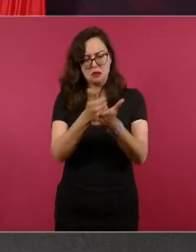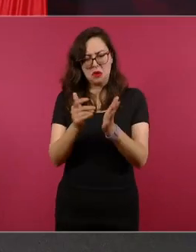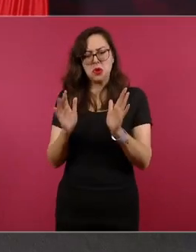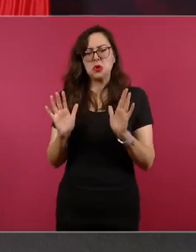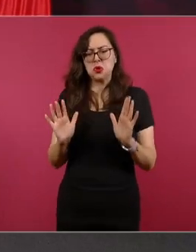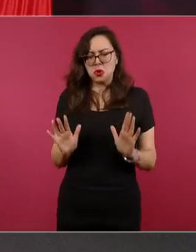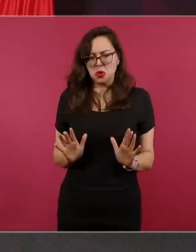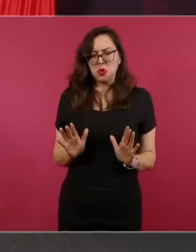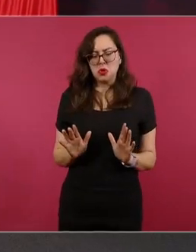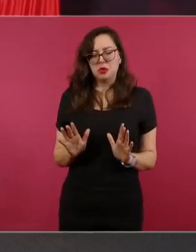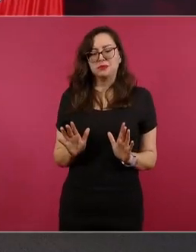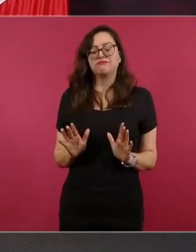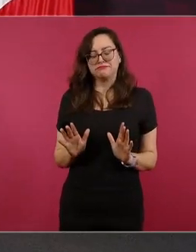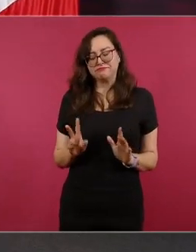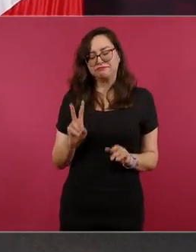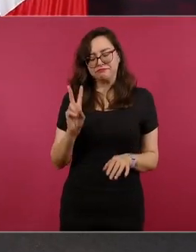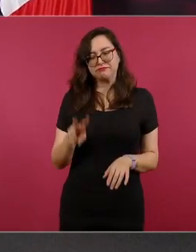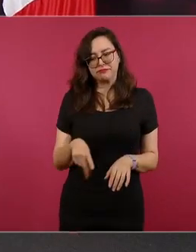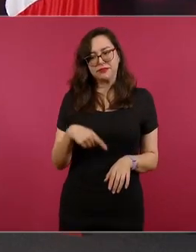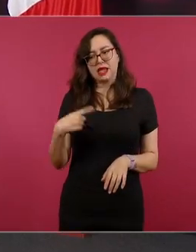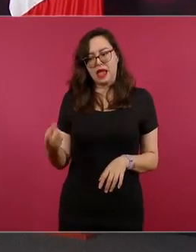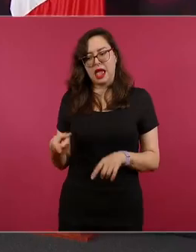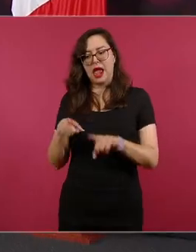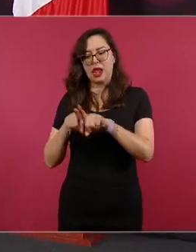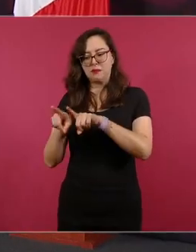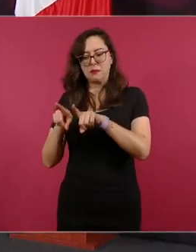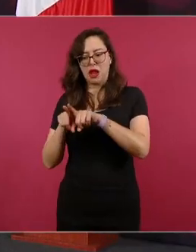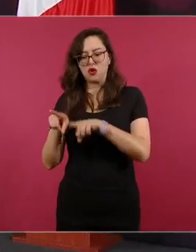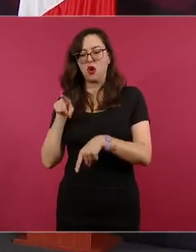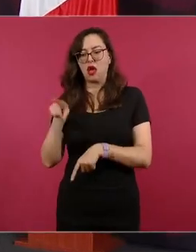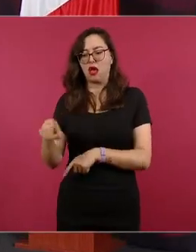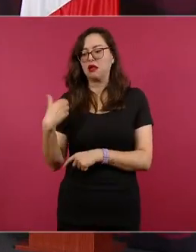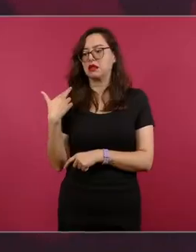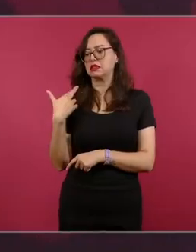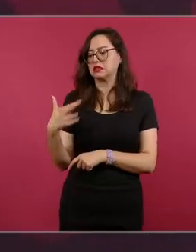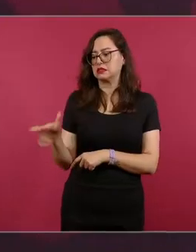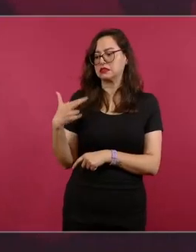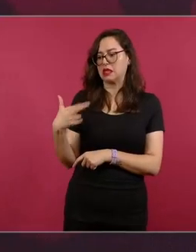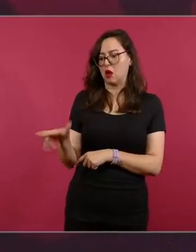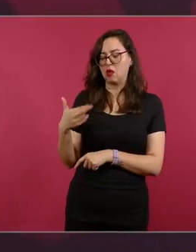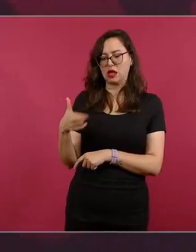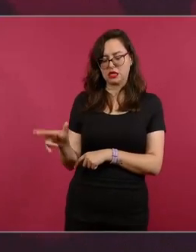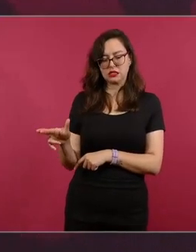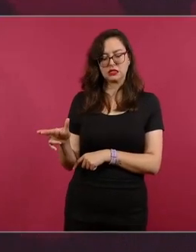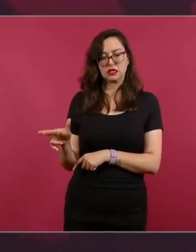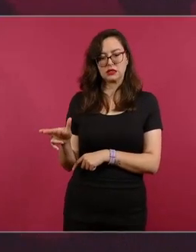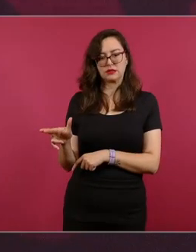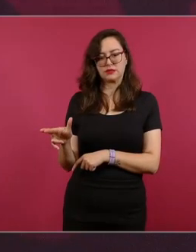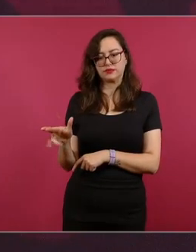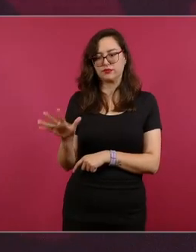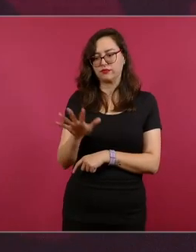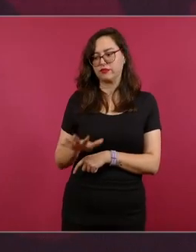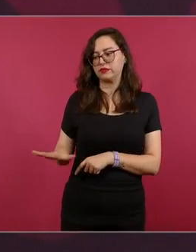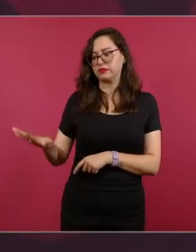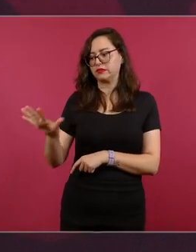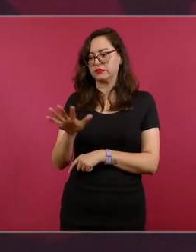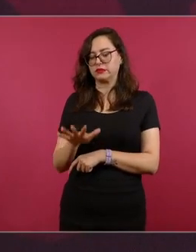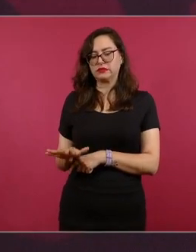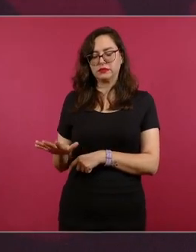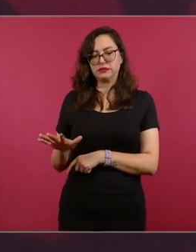Su hermano tenía una coctelería ahí donde está la antigua estación